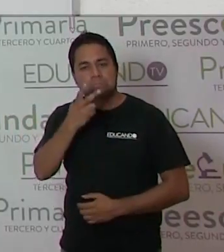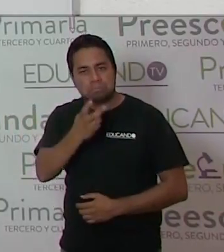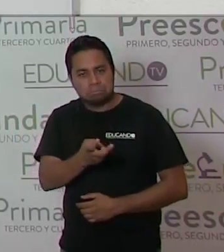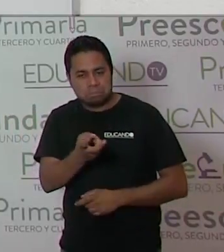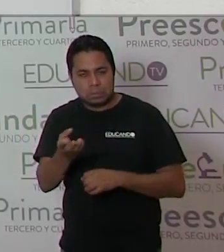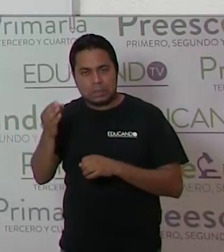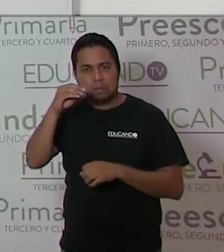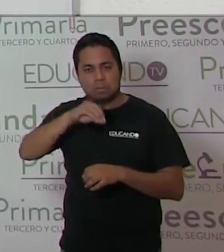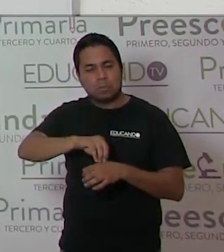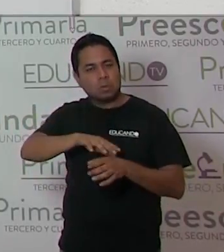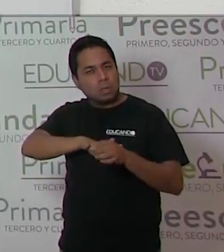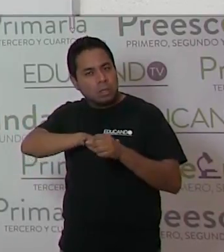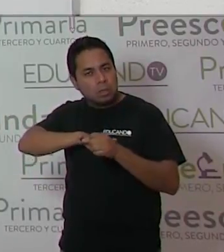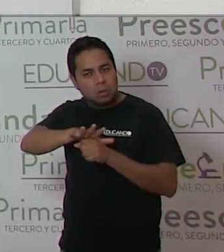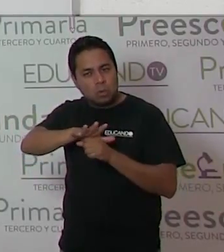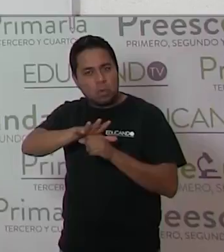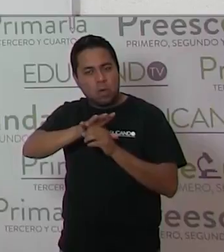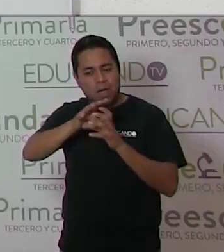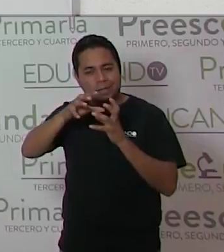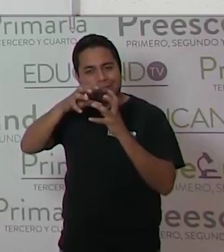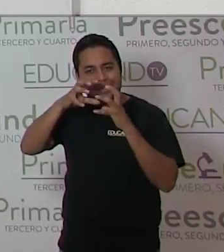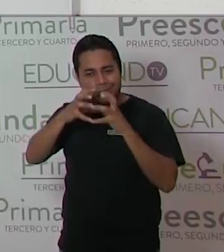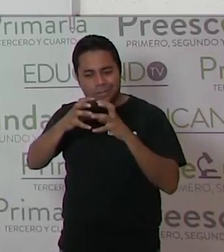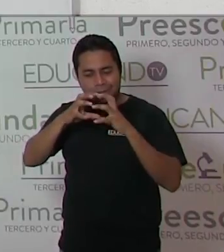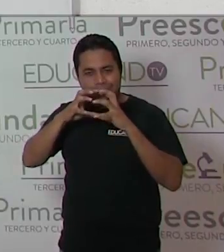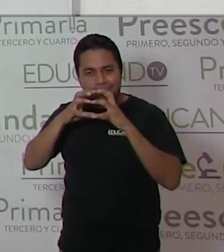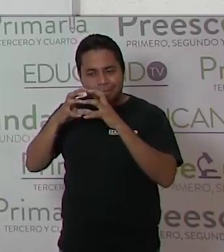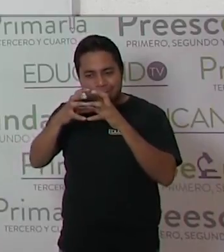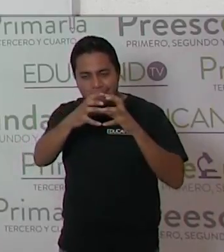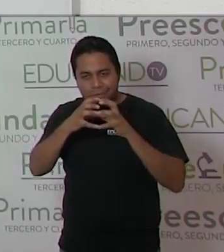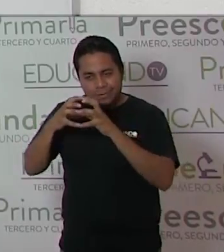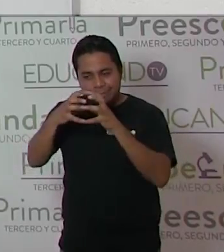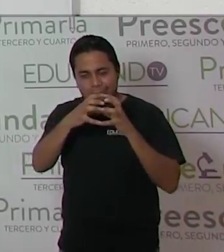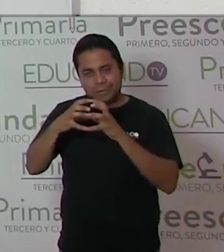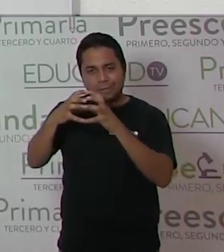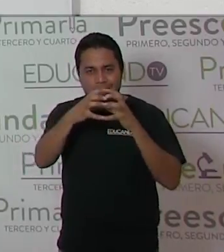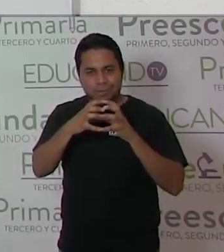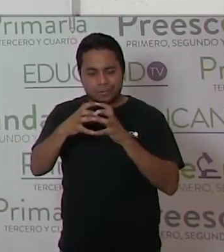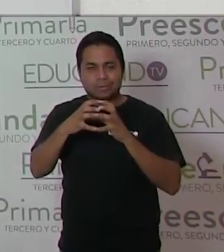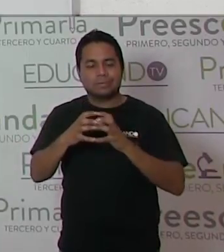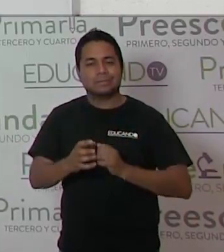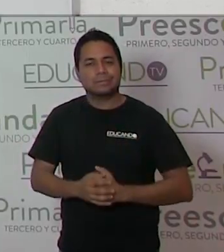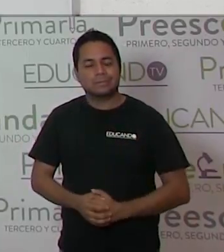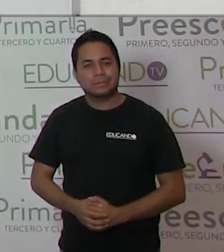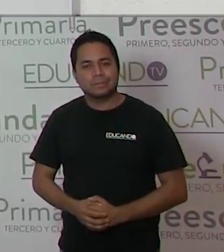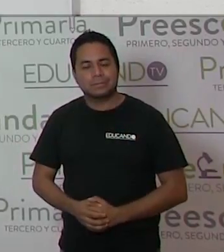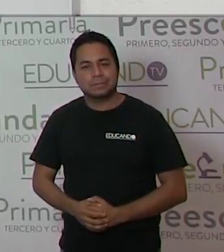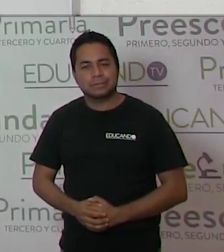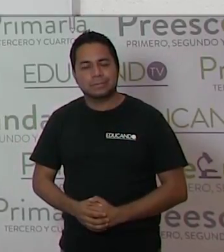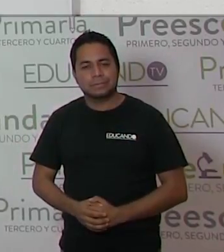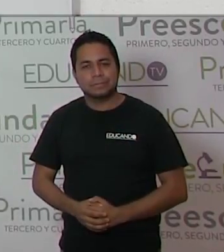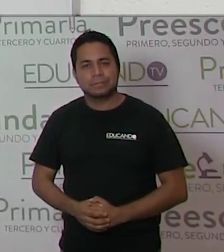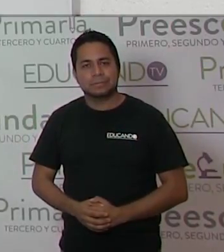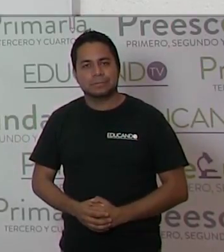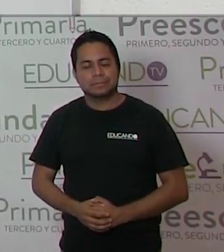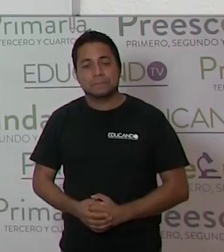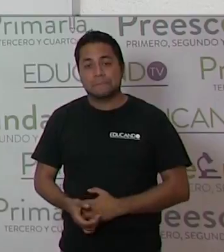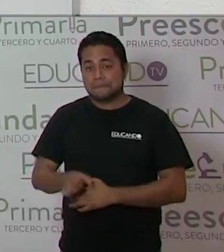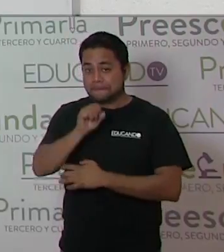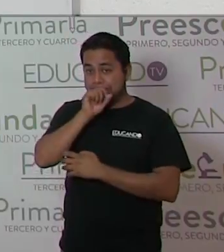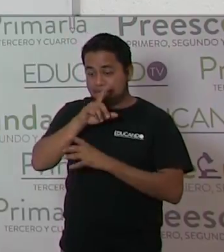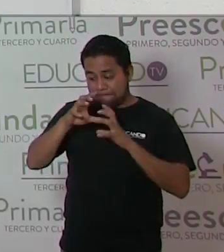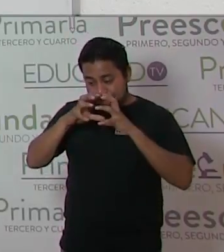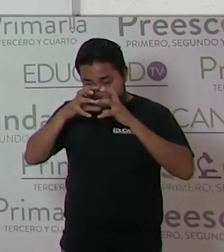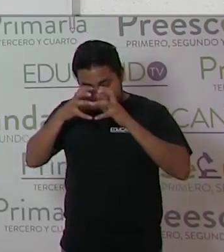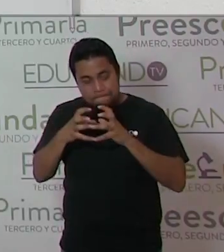se va a producir un círculo, una esfera. Y